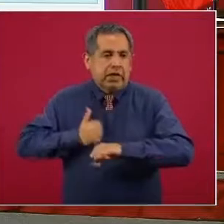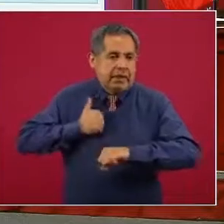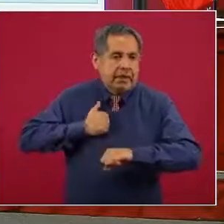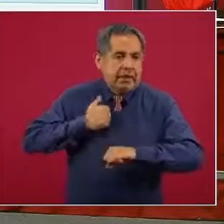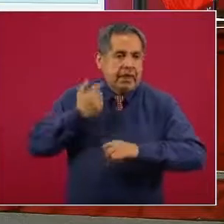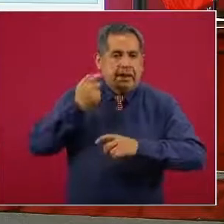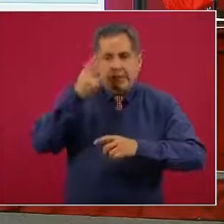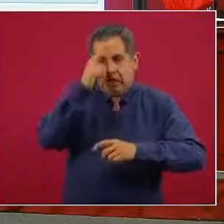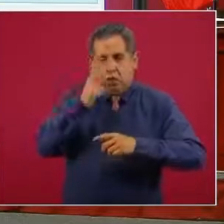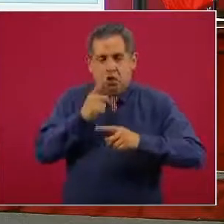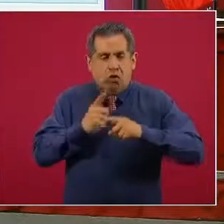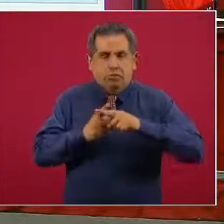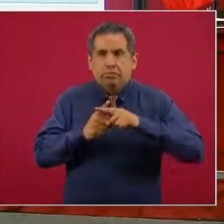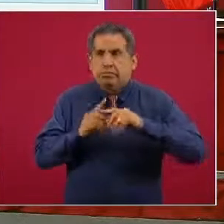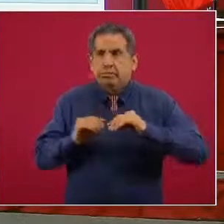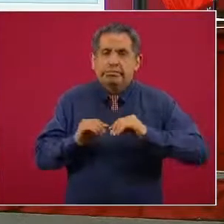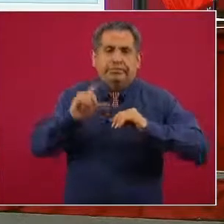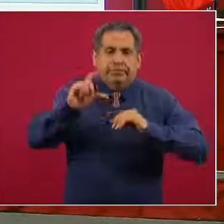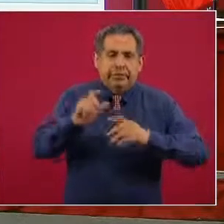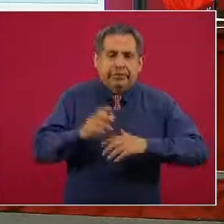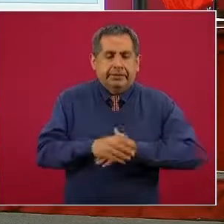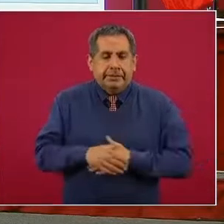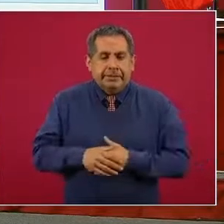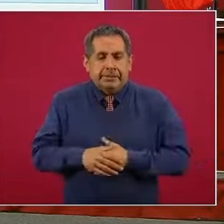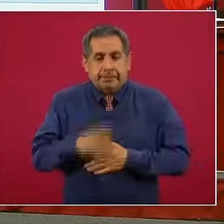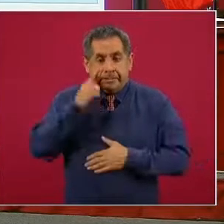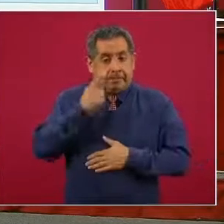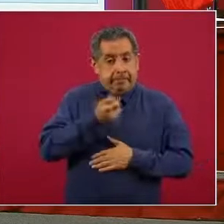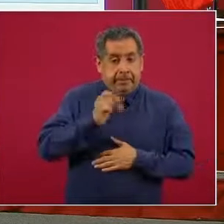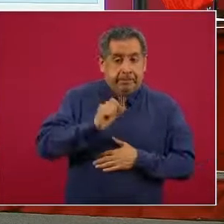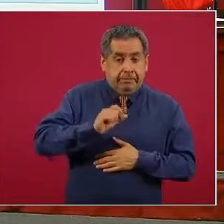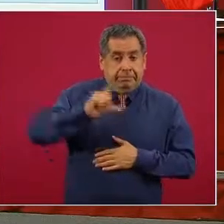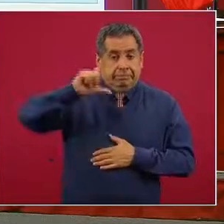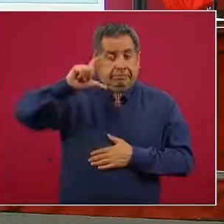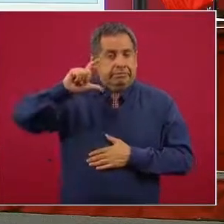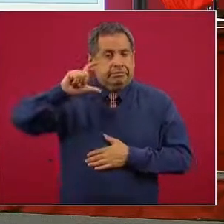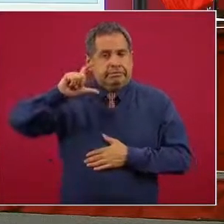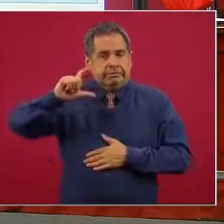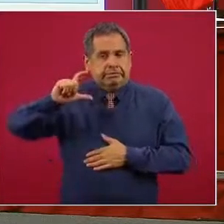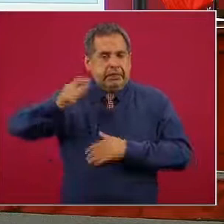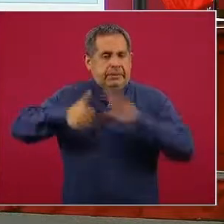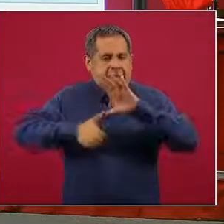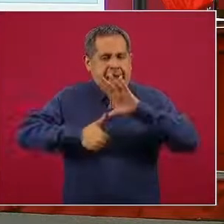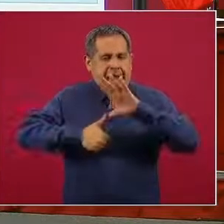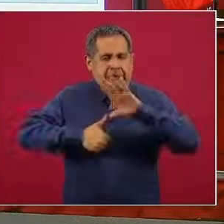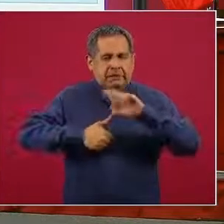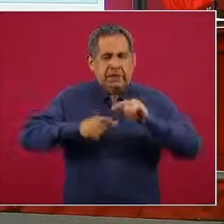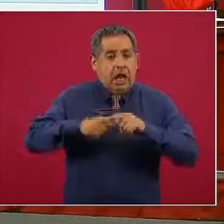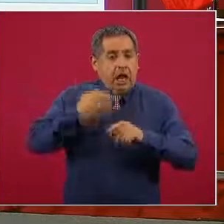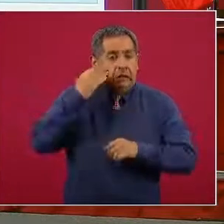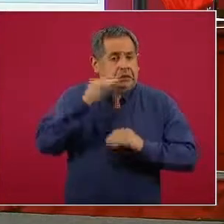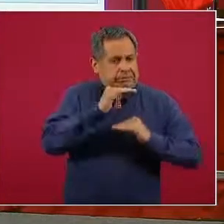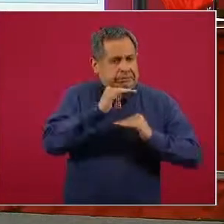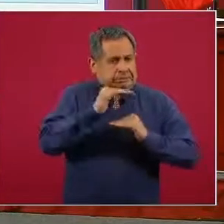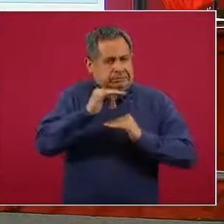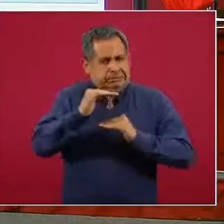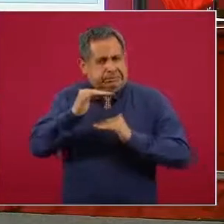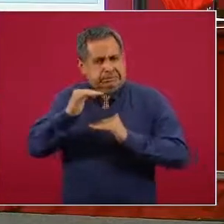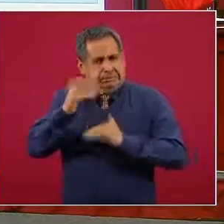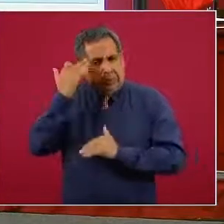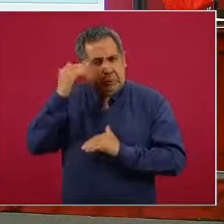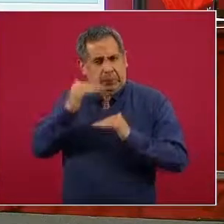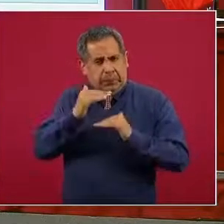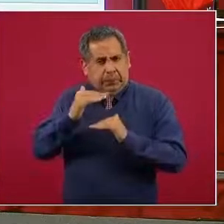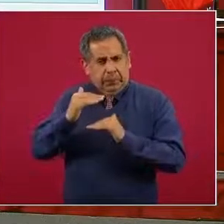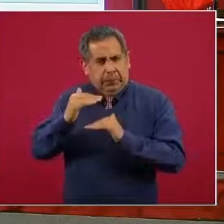por la suma de las poblaciones. Tuvimos este primer pico en América del Norte, después tuvo una larga meseta con una tendencia